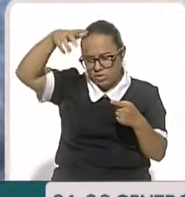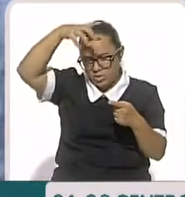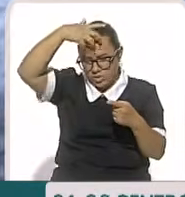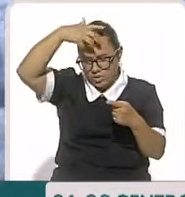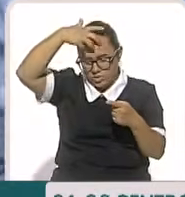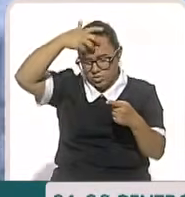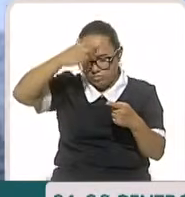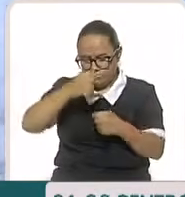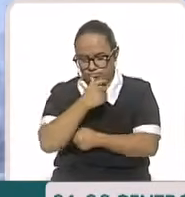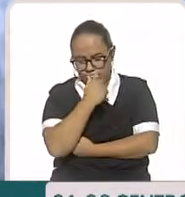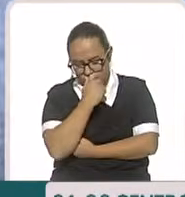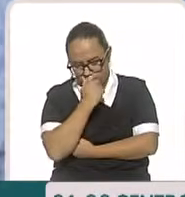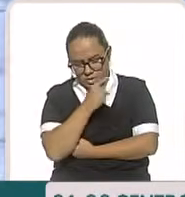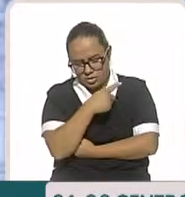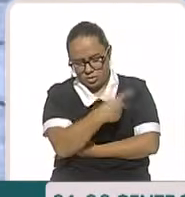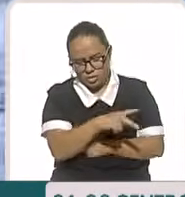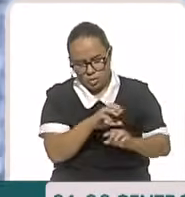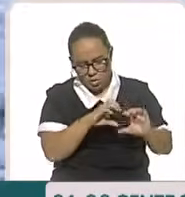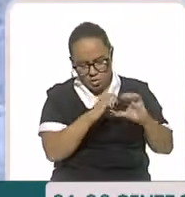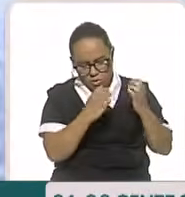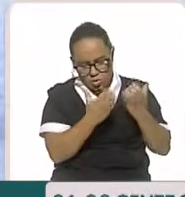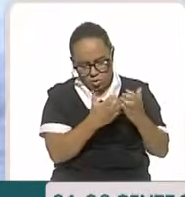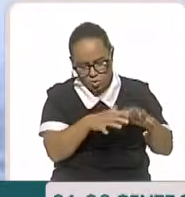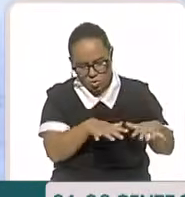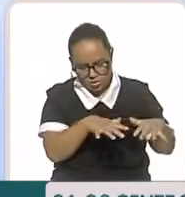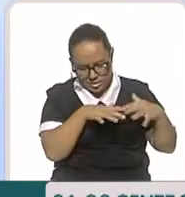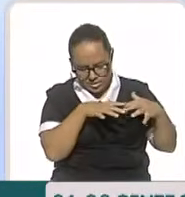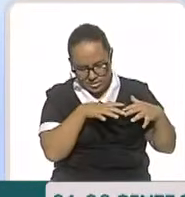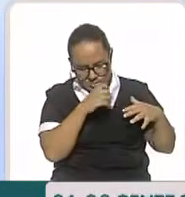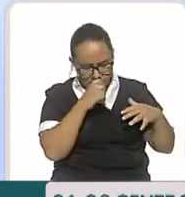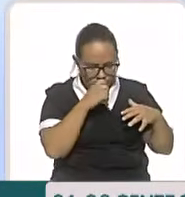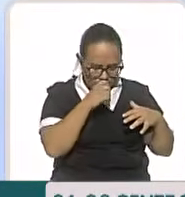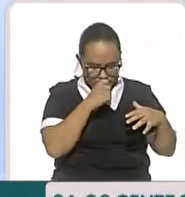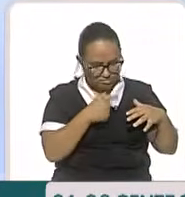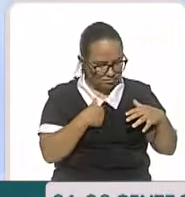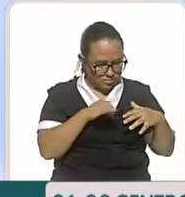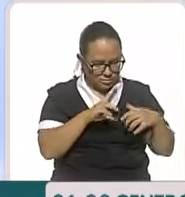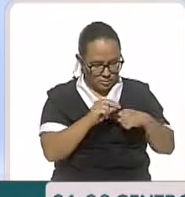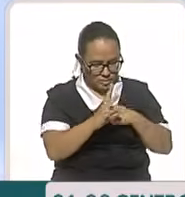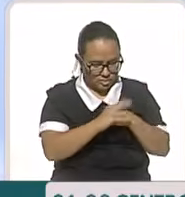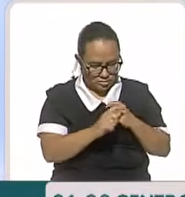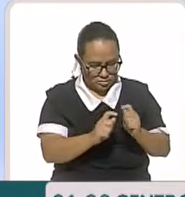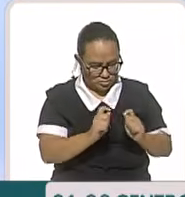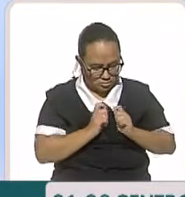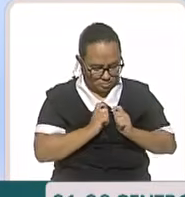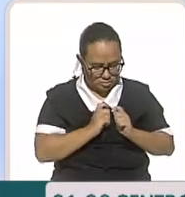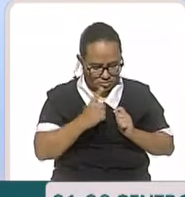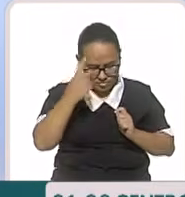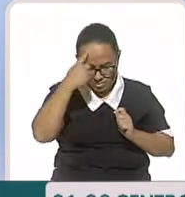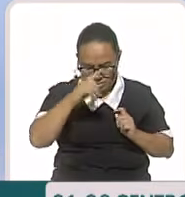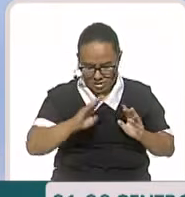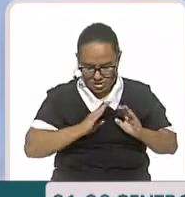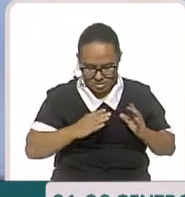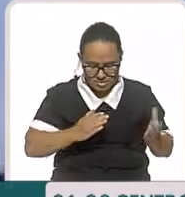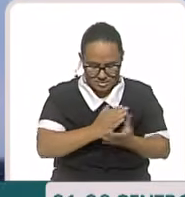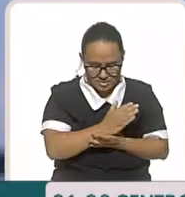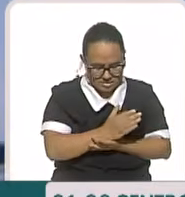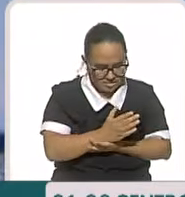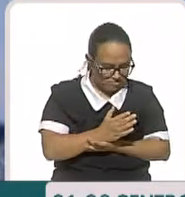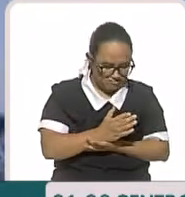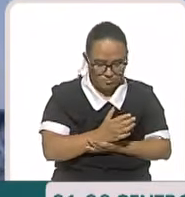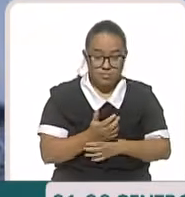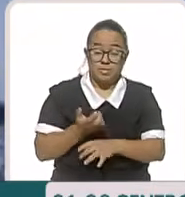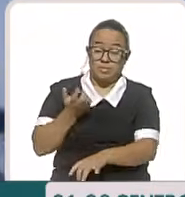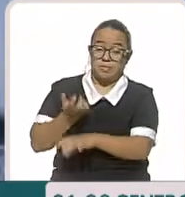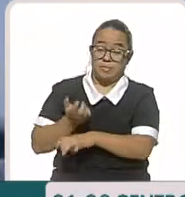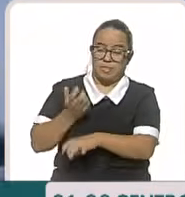la relación que tiene con el Congreso al necesitar una autorización como tal para poder hacer una operación militar. El gobierno